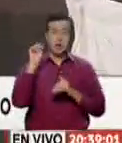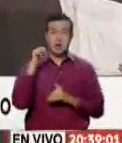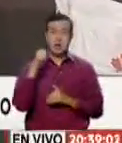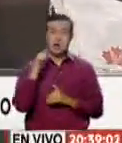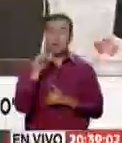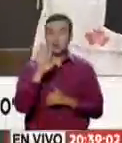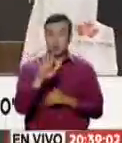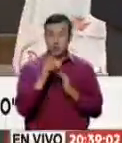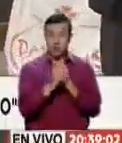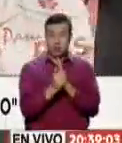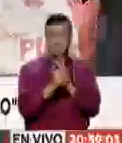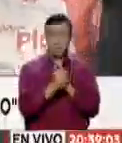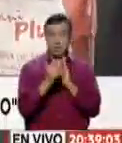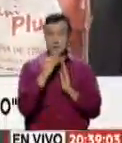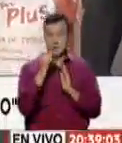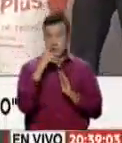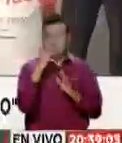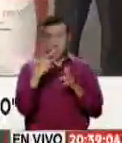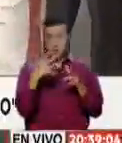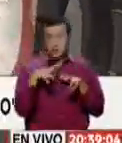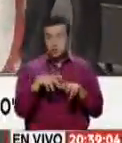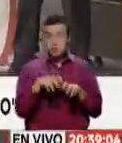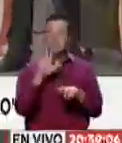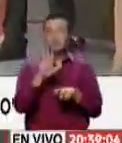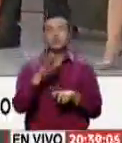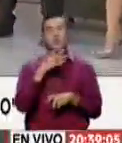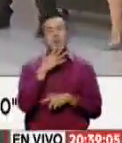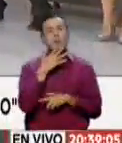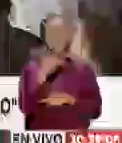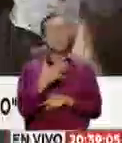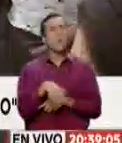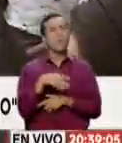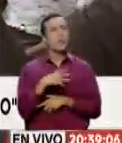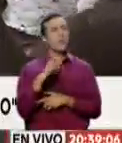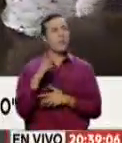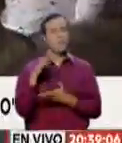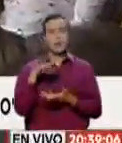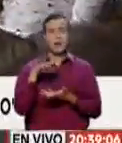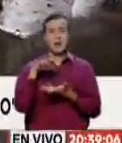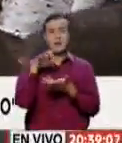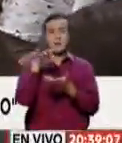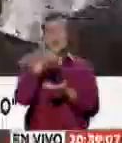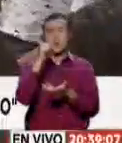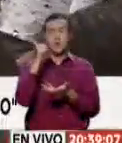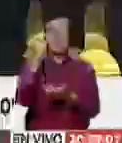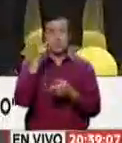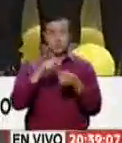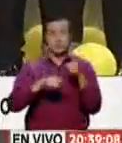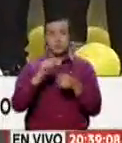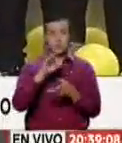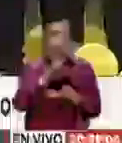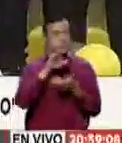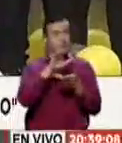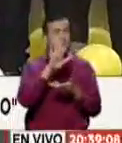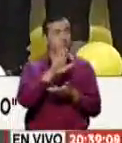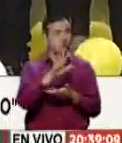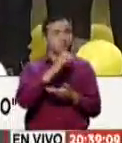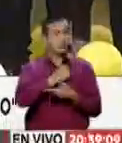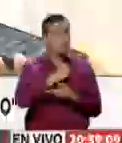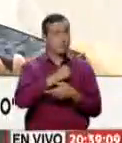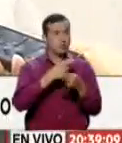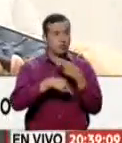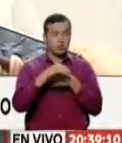radica en su habilidad de hacer el mejor pan, sino en el gesto que tuvo al donar el premio a otro competidor para que inicie su propio